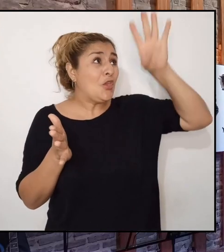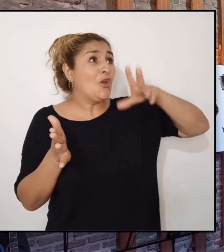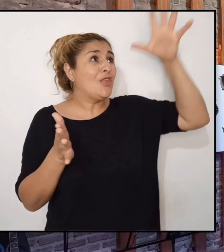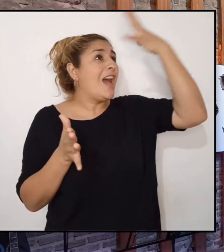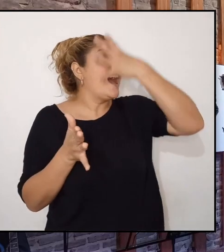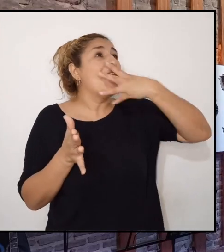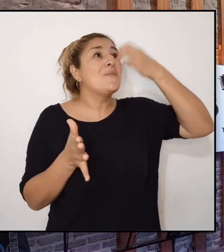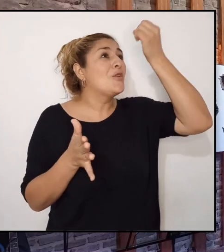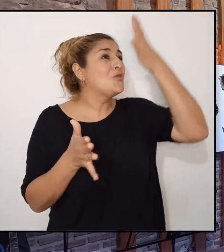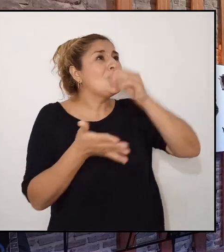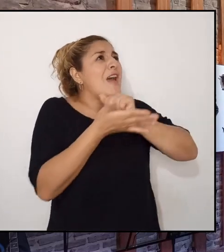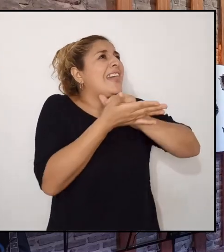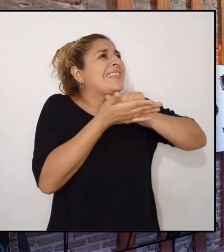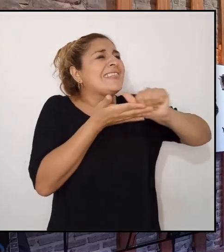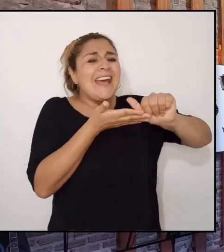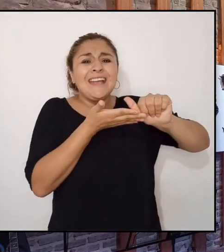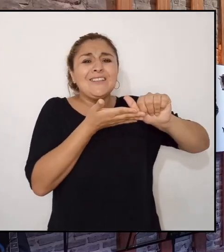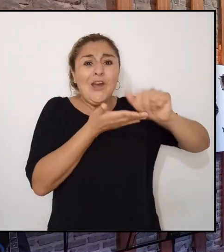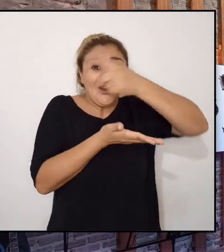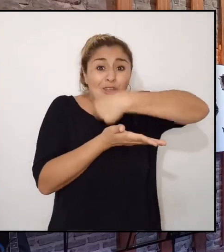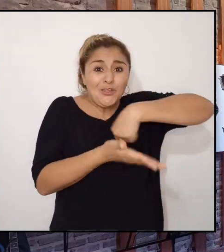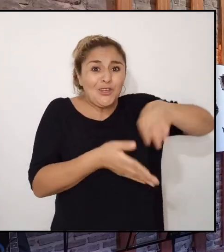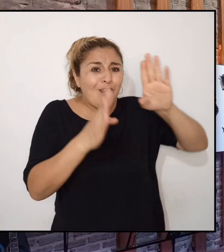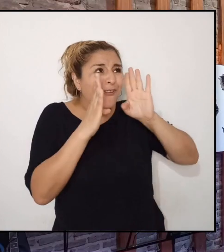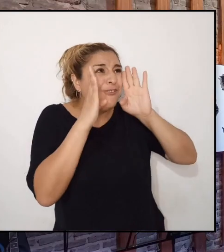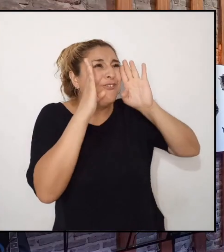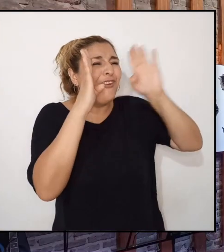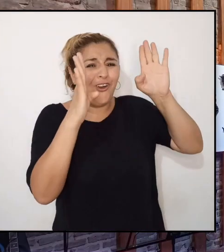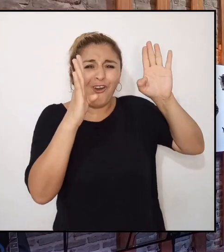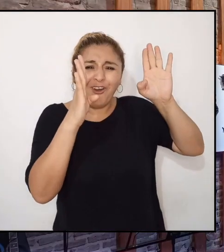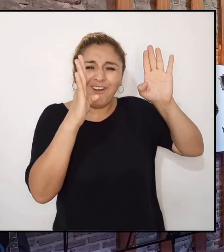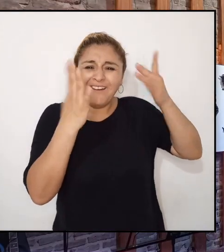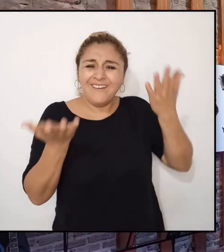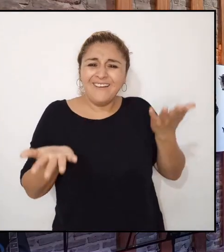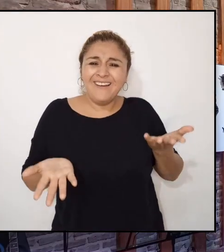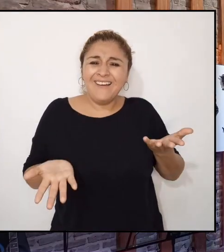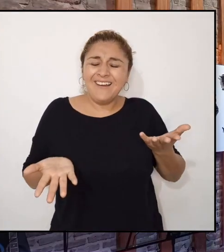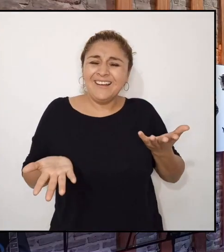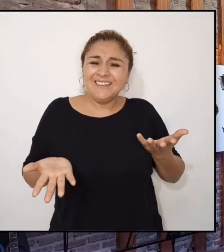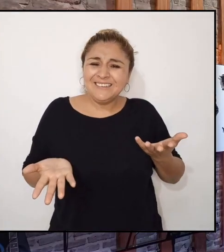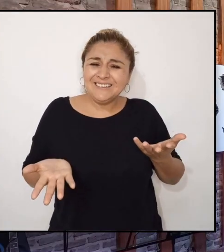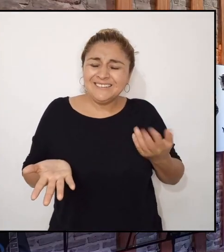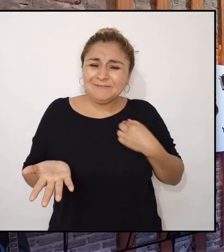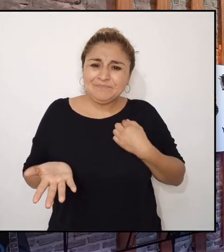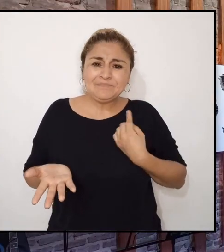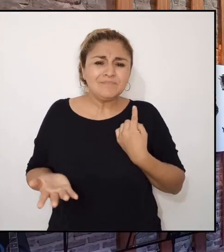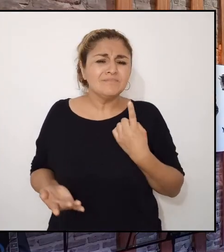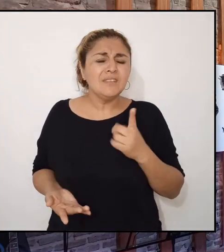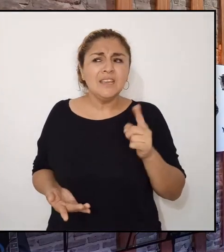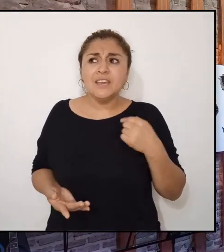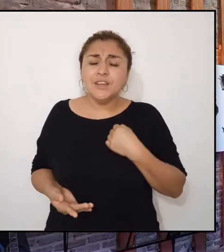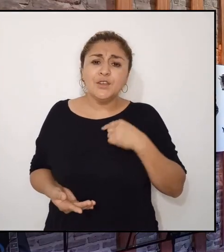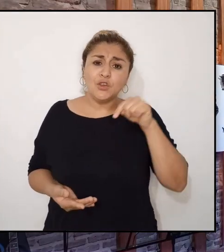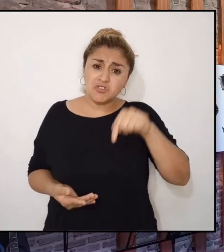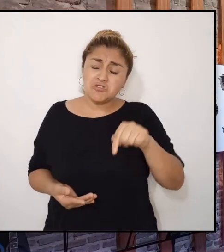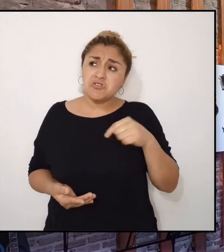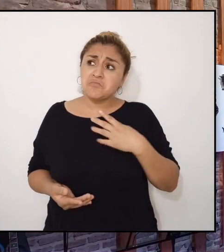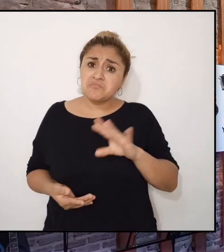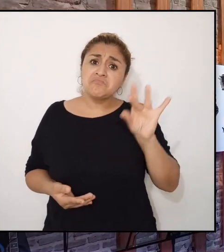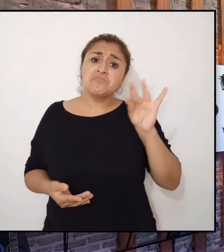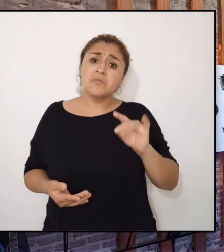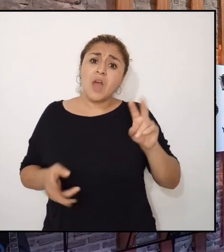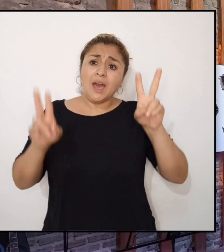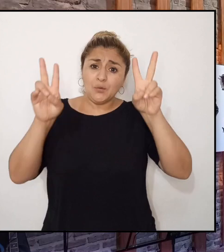¿Amén? Por lo que Él es, ninguna otra cosa. Pero yo puse un título, para que nos sea un poco más